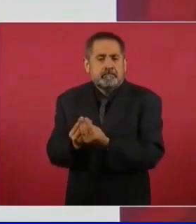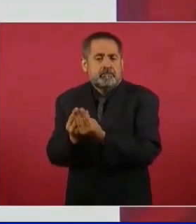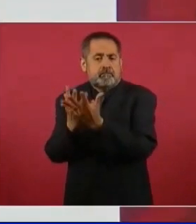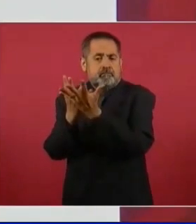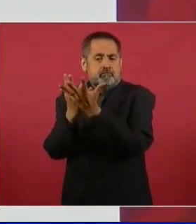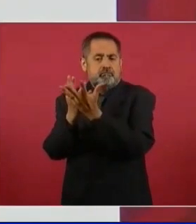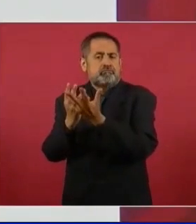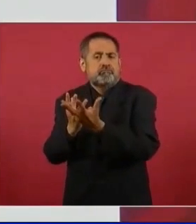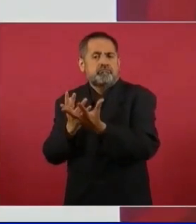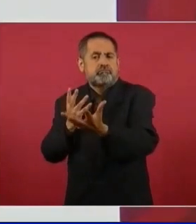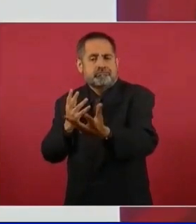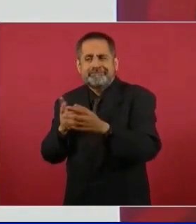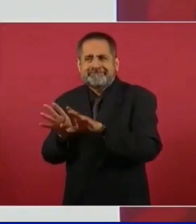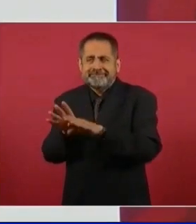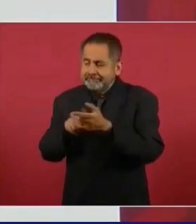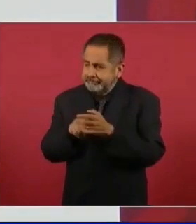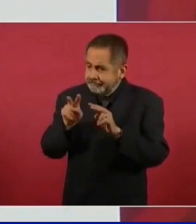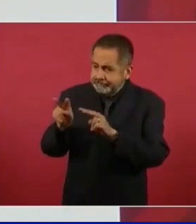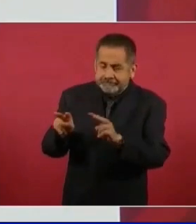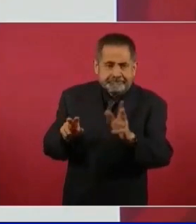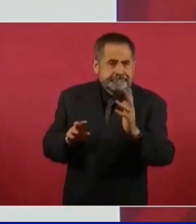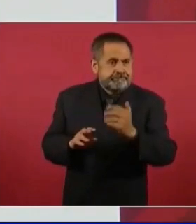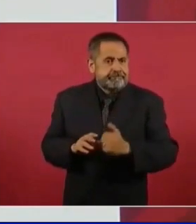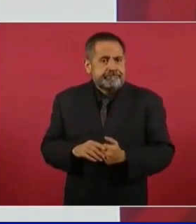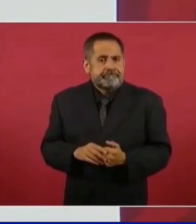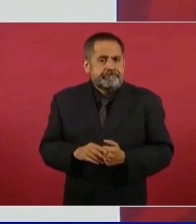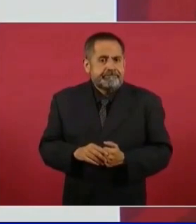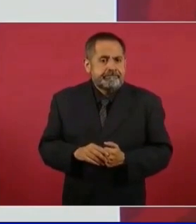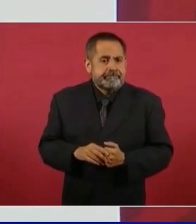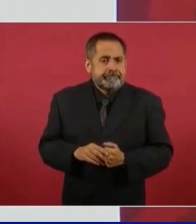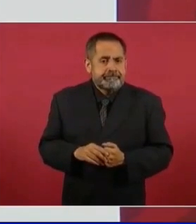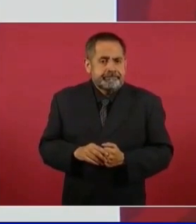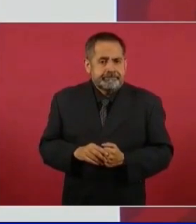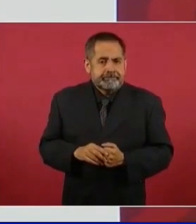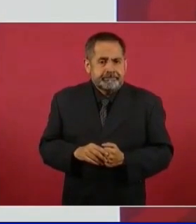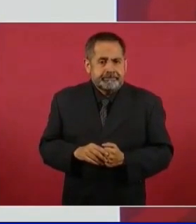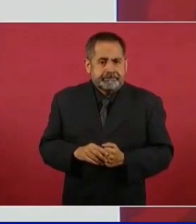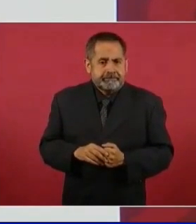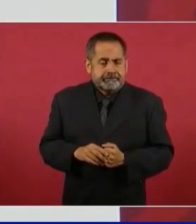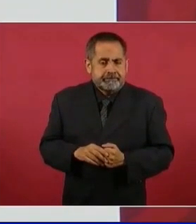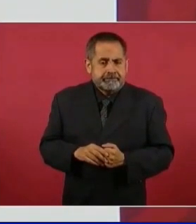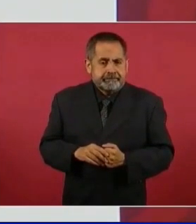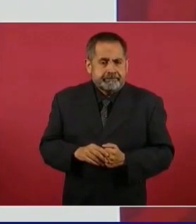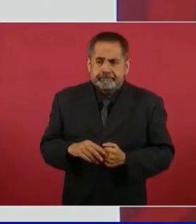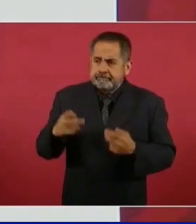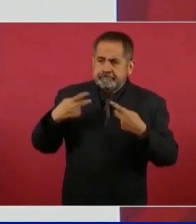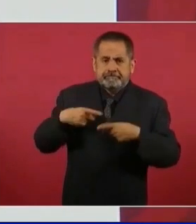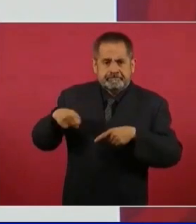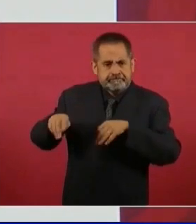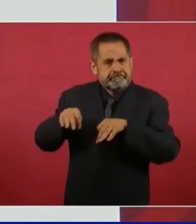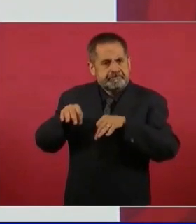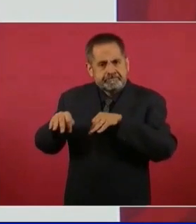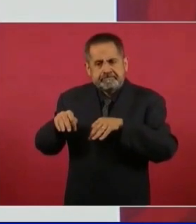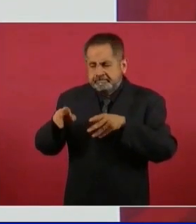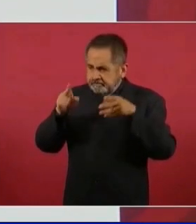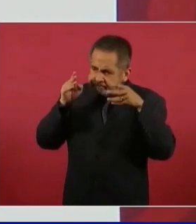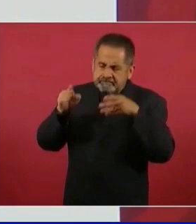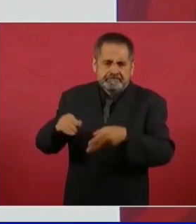gente que se dedica